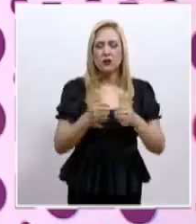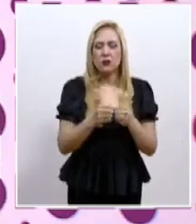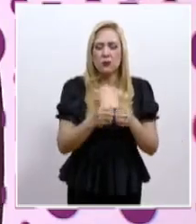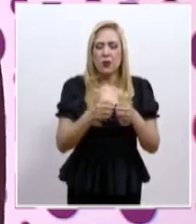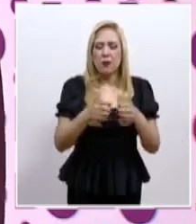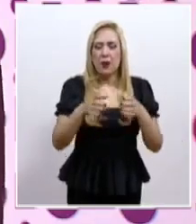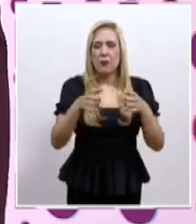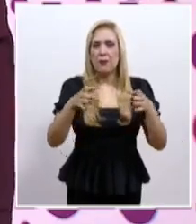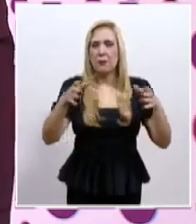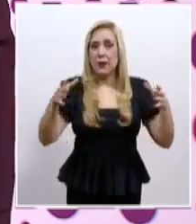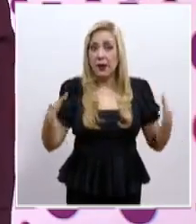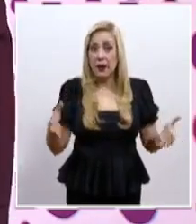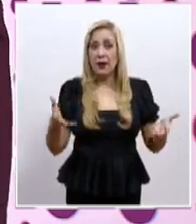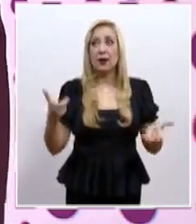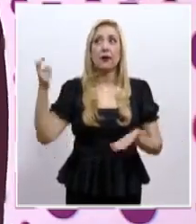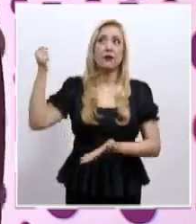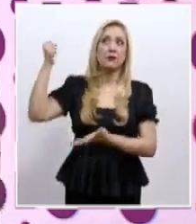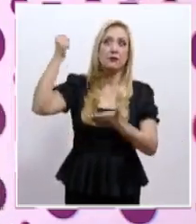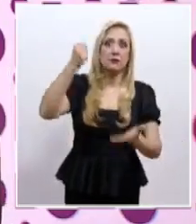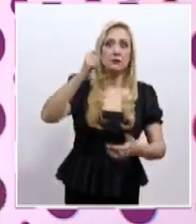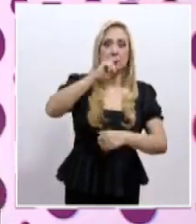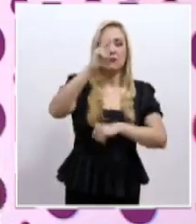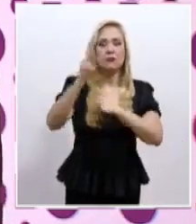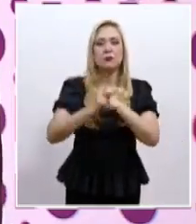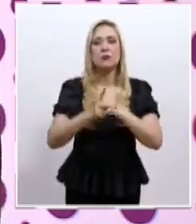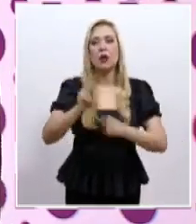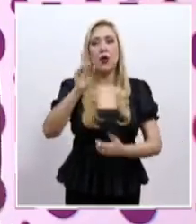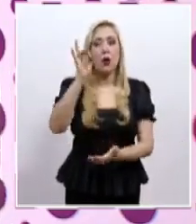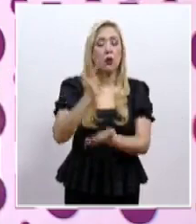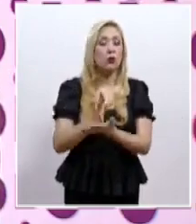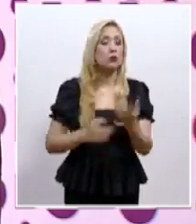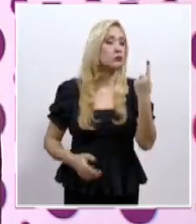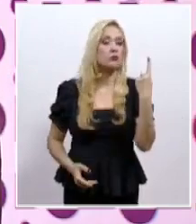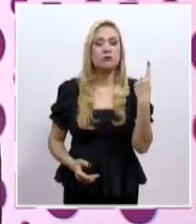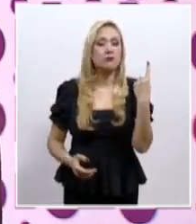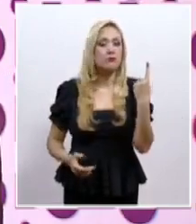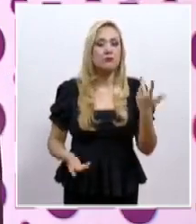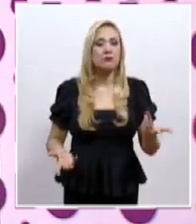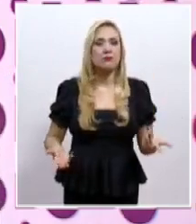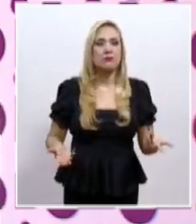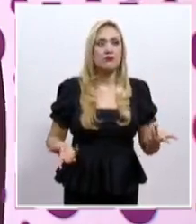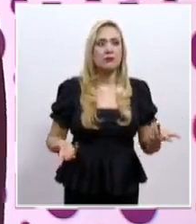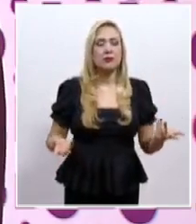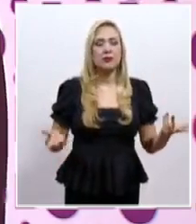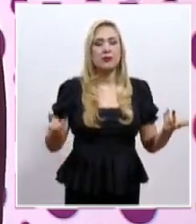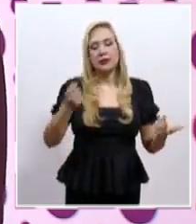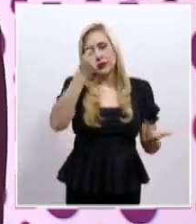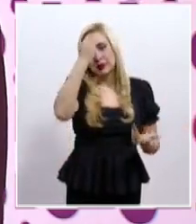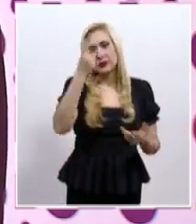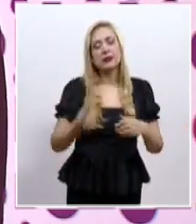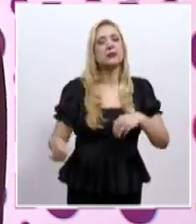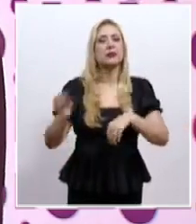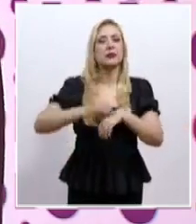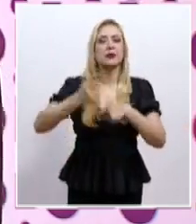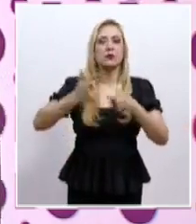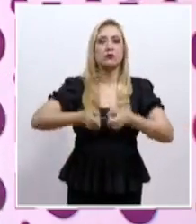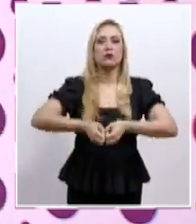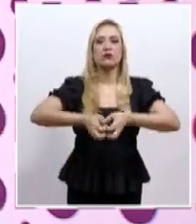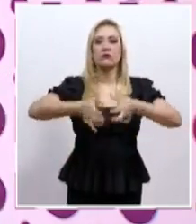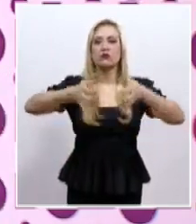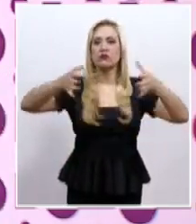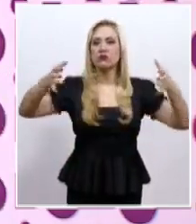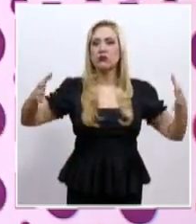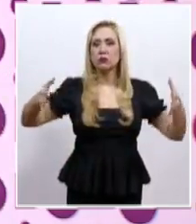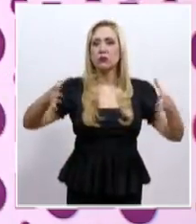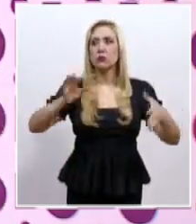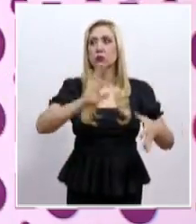a veces también de inversión extranjera, pero no es lo único, ¿no? La creación de este desarrollo económico no es una cosa